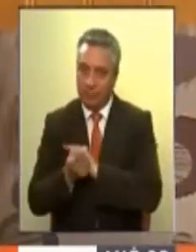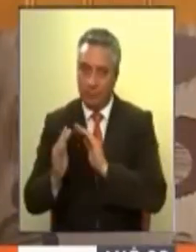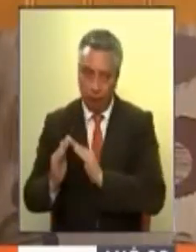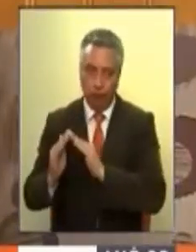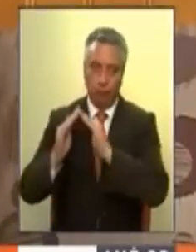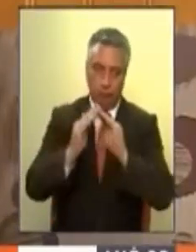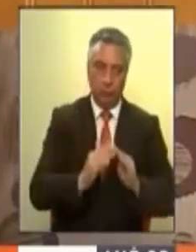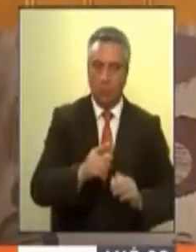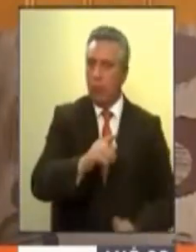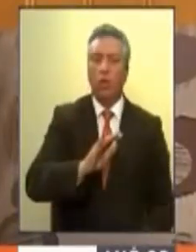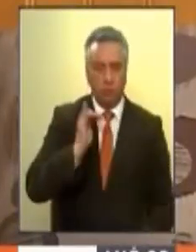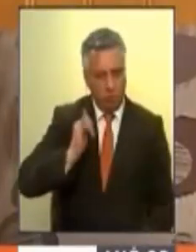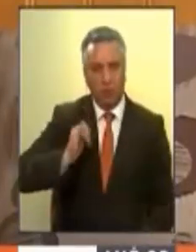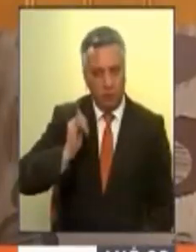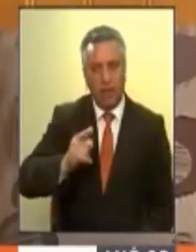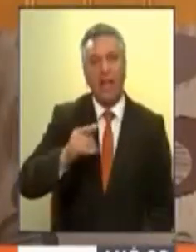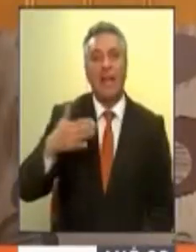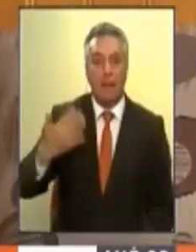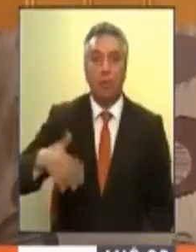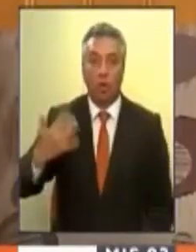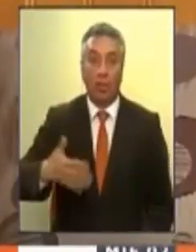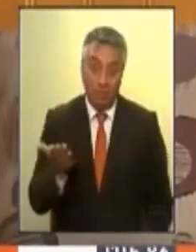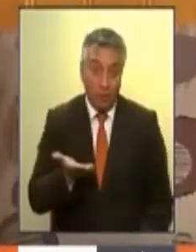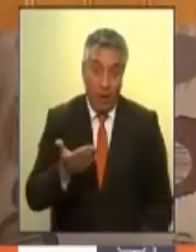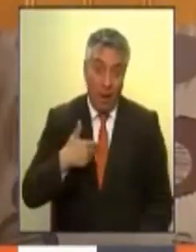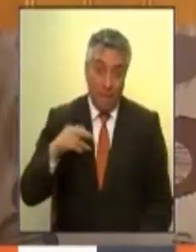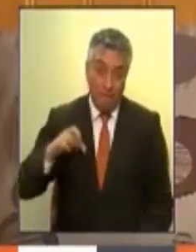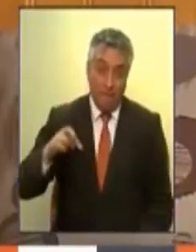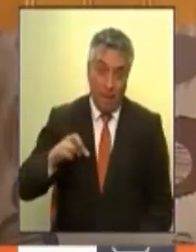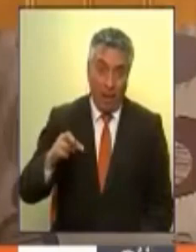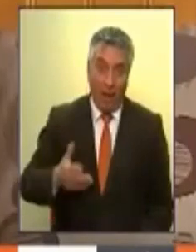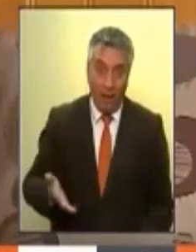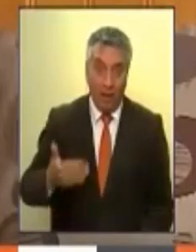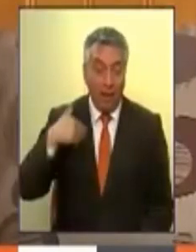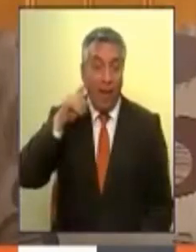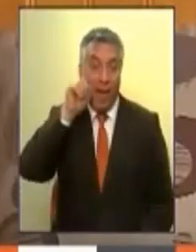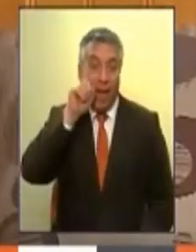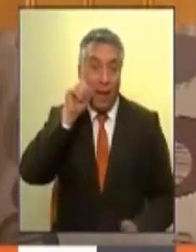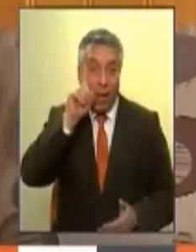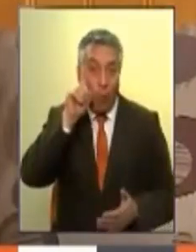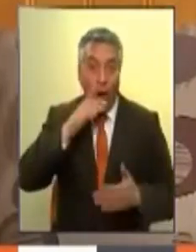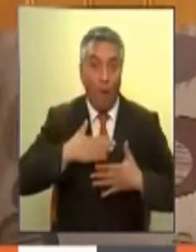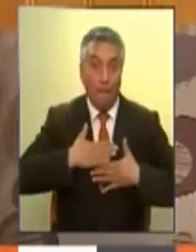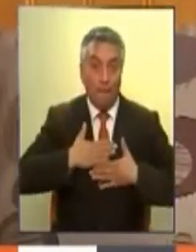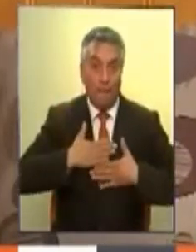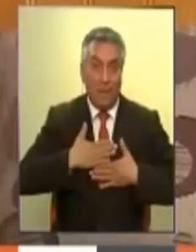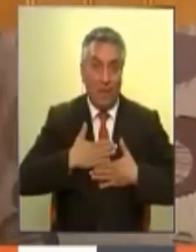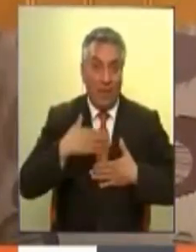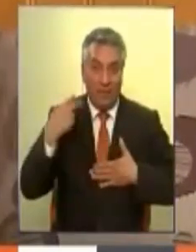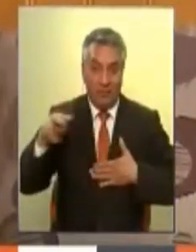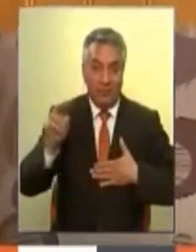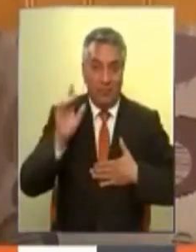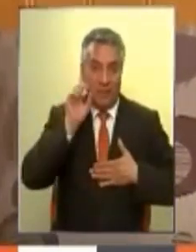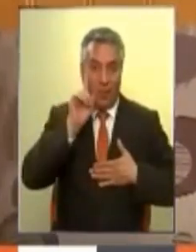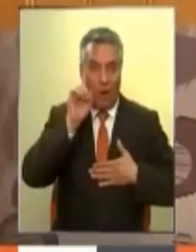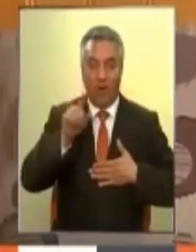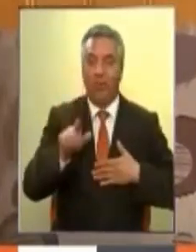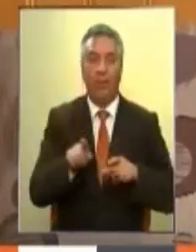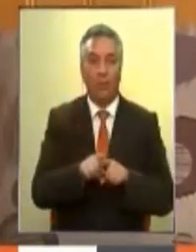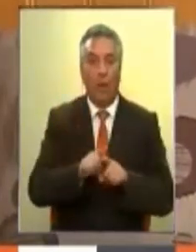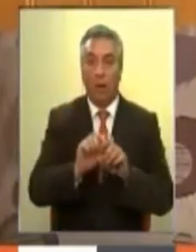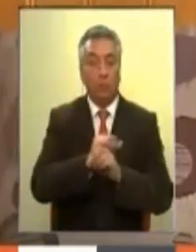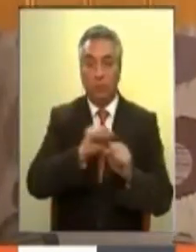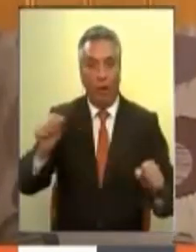muy importante. Sí, porque es tu papá. Y un recuerdo que queda de él, un recuerdo que uno, no sé, pues, nunca se va a